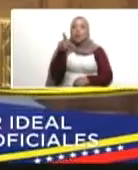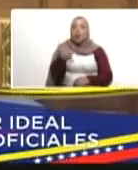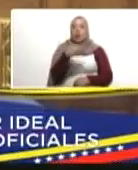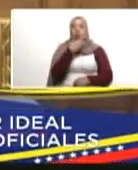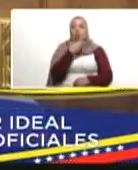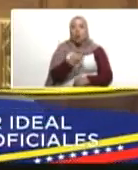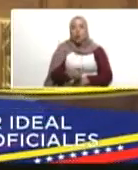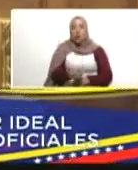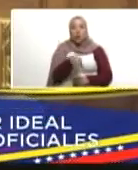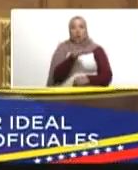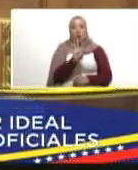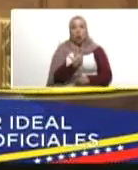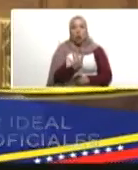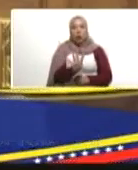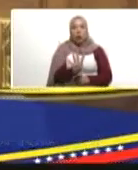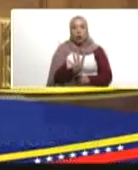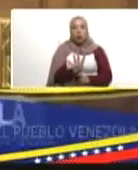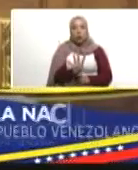cuatro